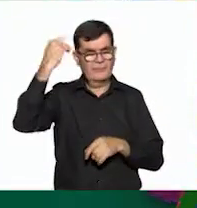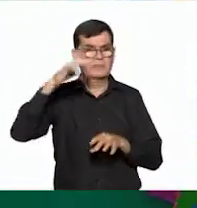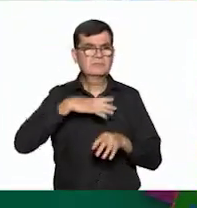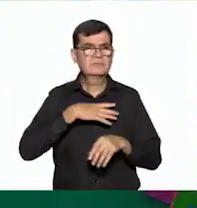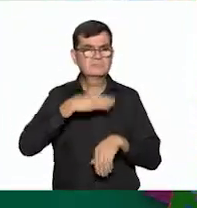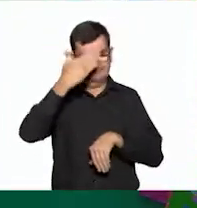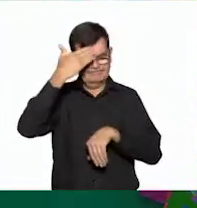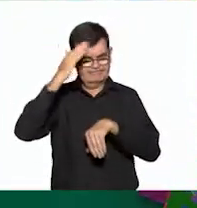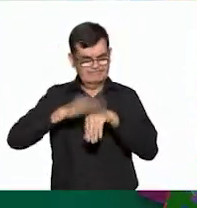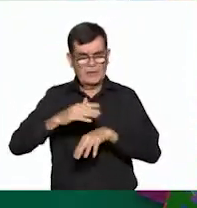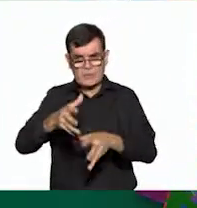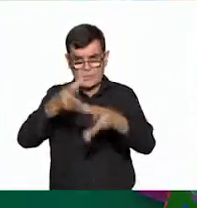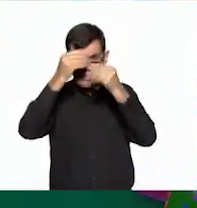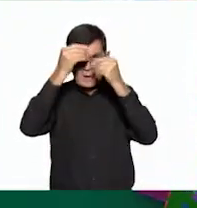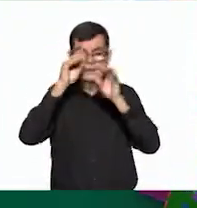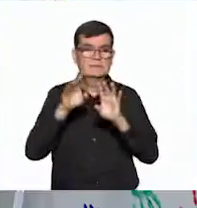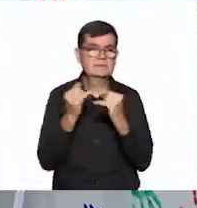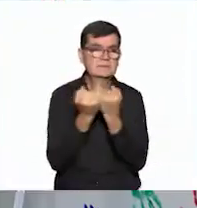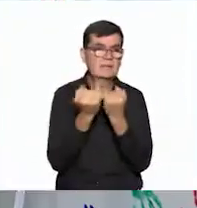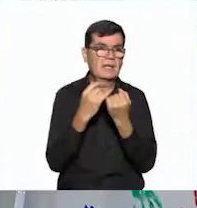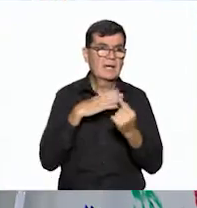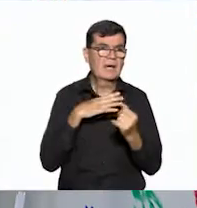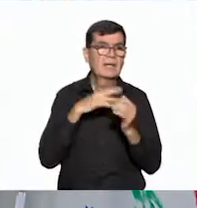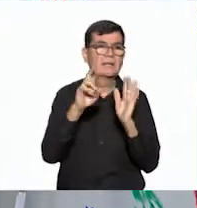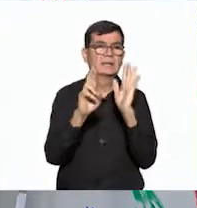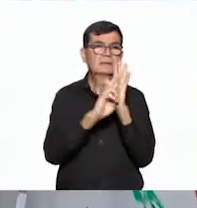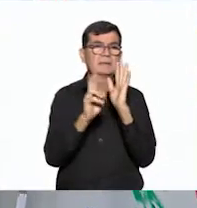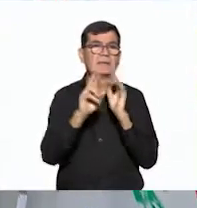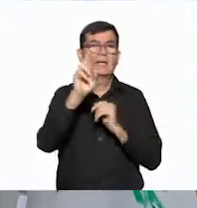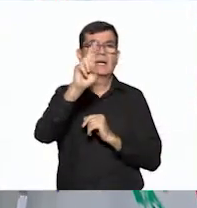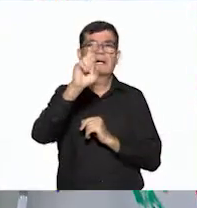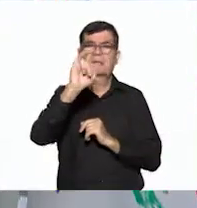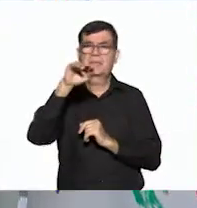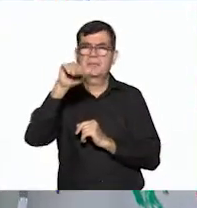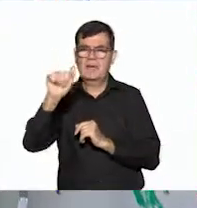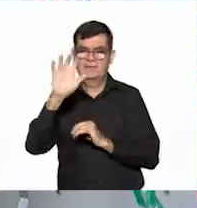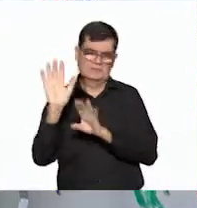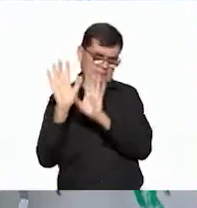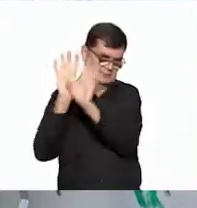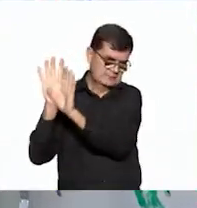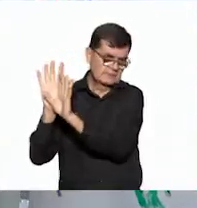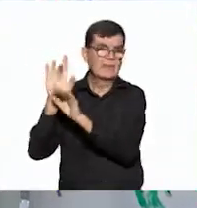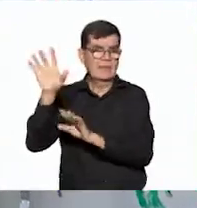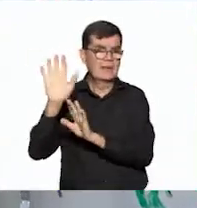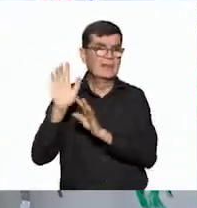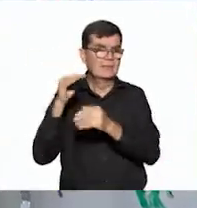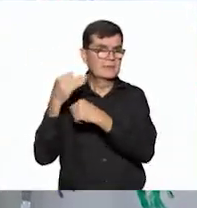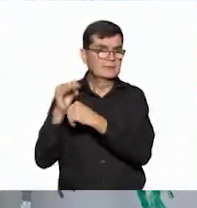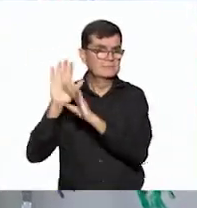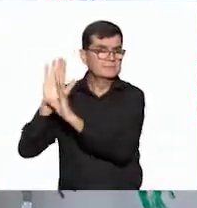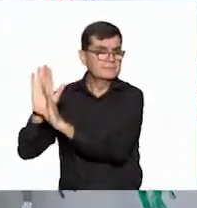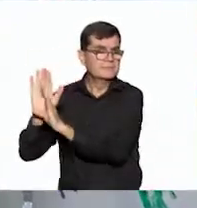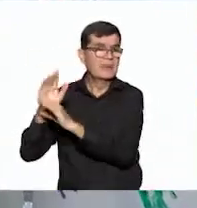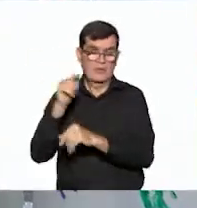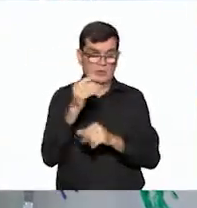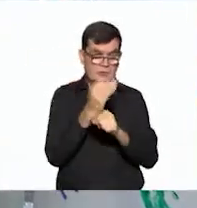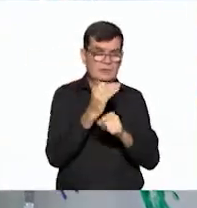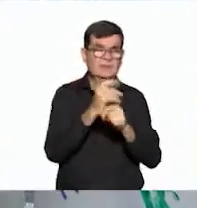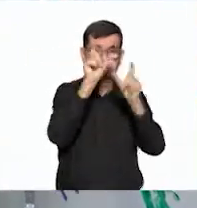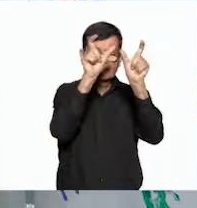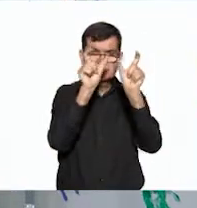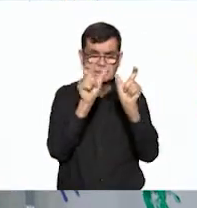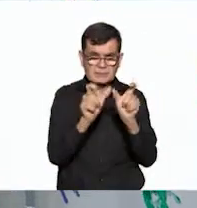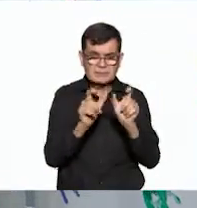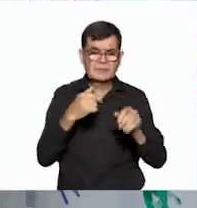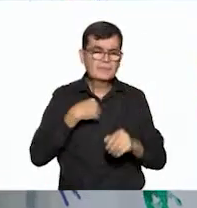los podamos aprender. Y también tiene rima. Por ahí vimos alguna rima, pero ahorita vamos a seguir viendo los otros textos. Ahora vamos a